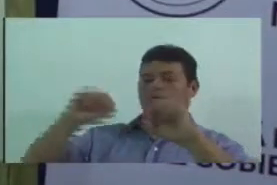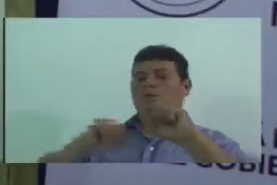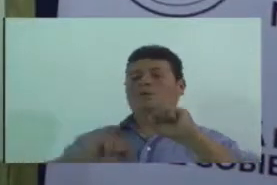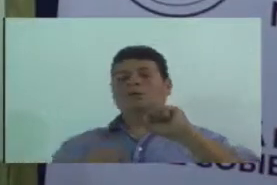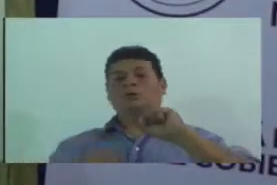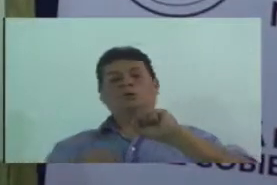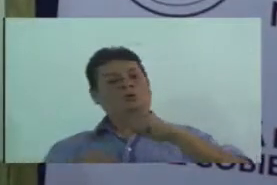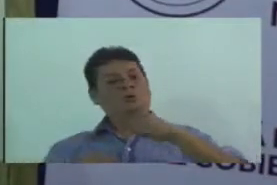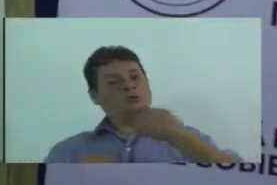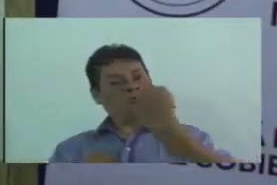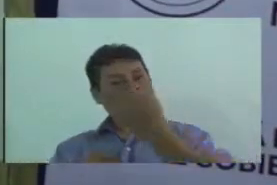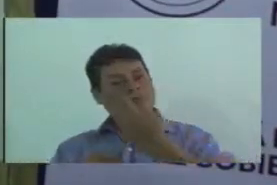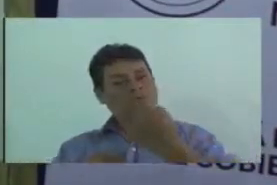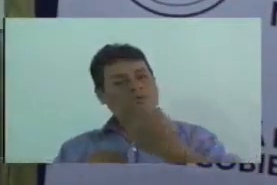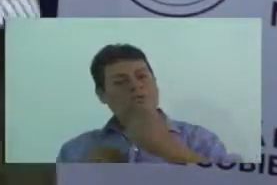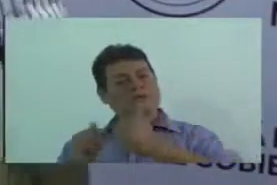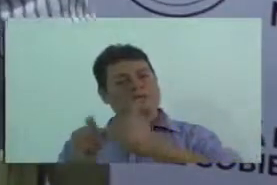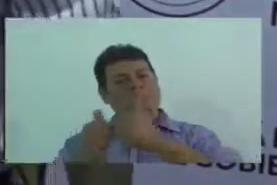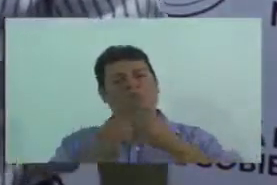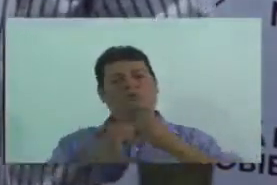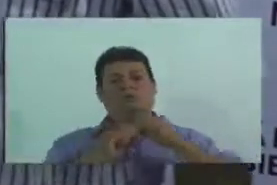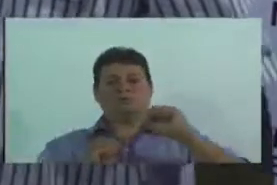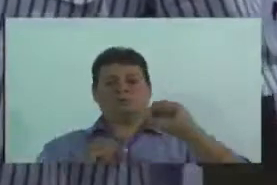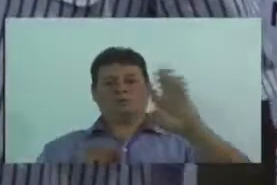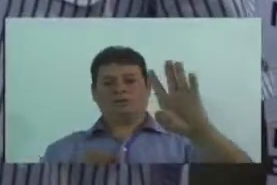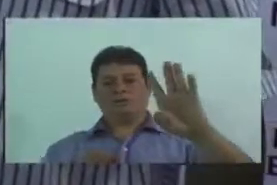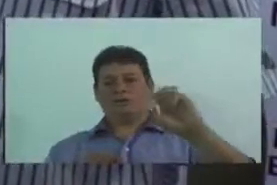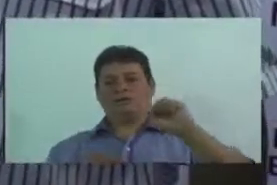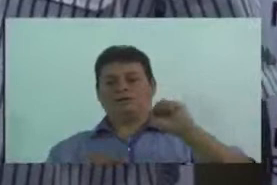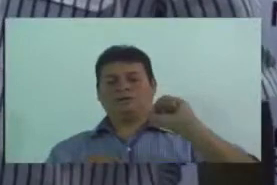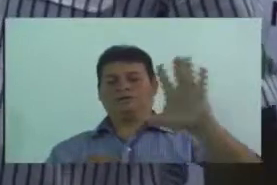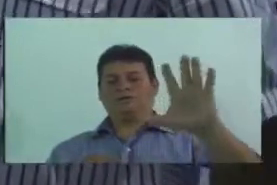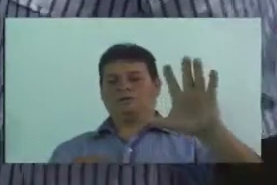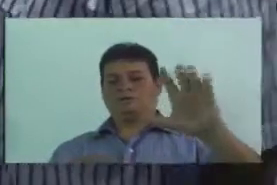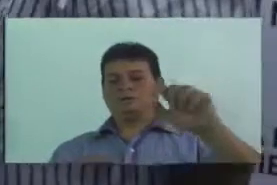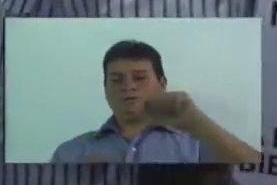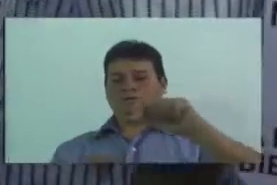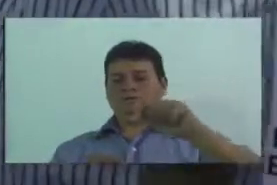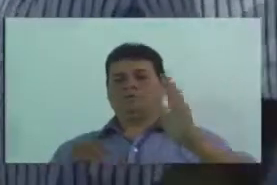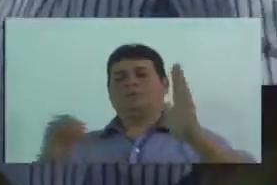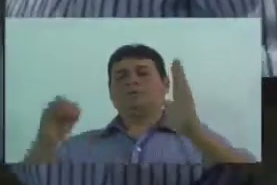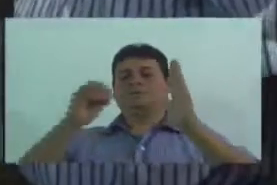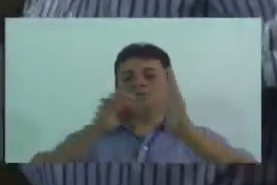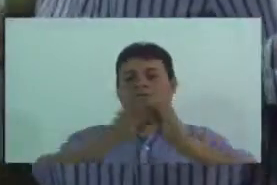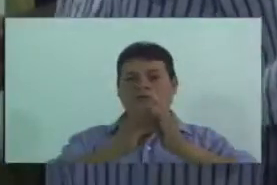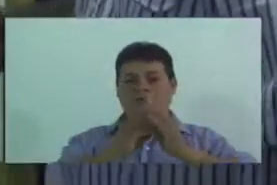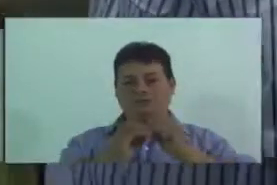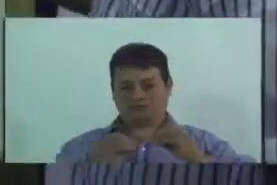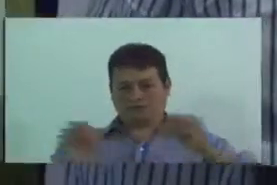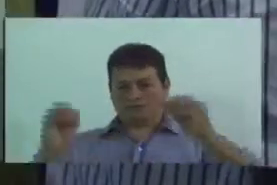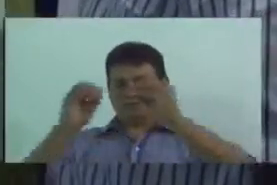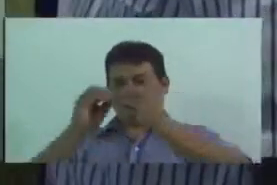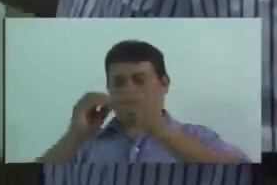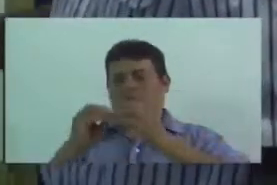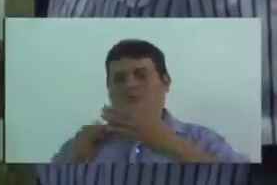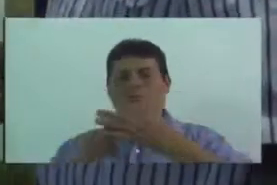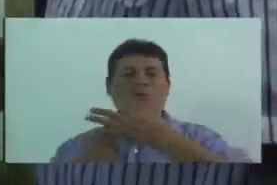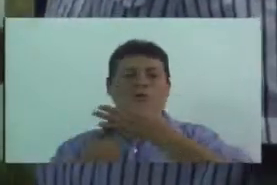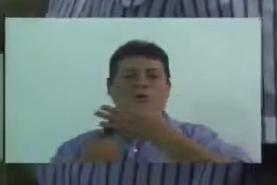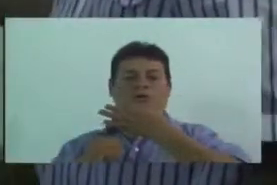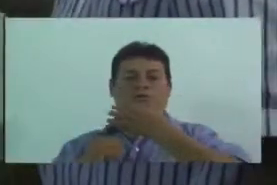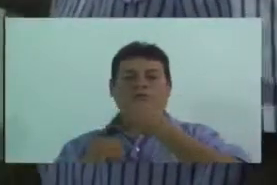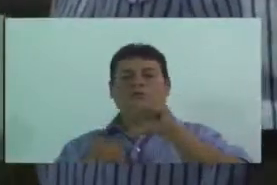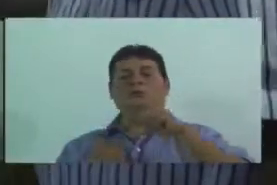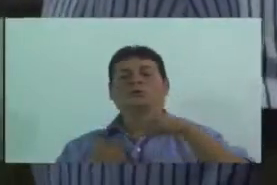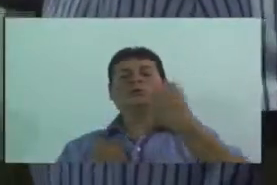45 grados sexagesimales. No olvidemos eso. Muy bien, acá tenemos un ejemplo a simple vista, un